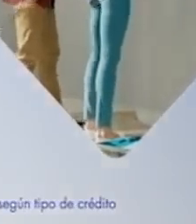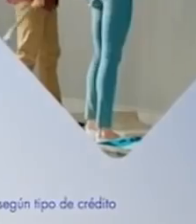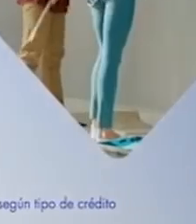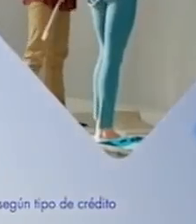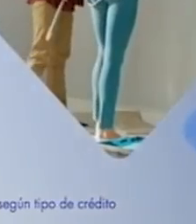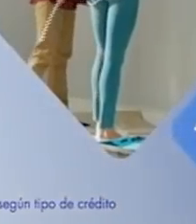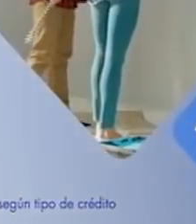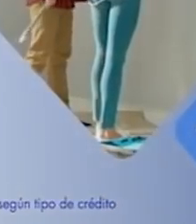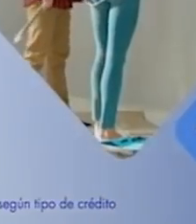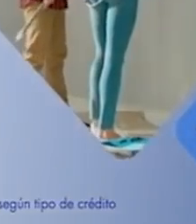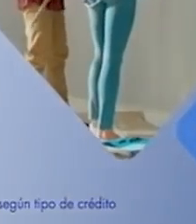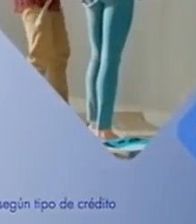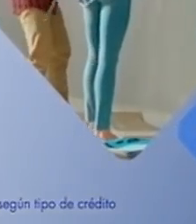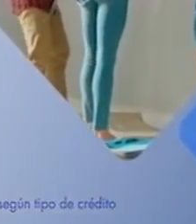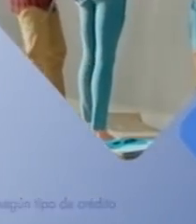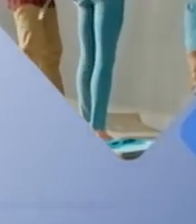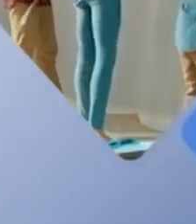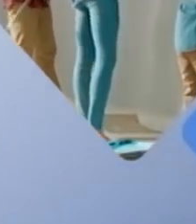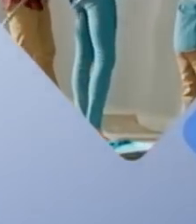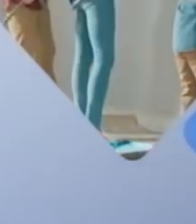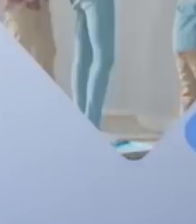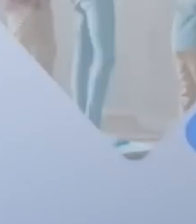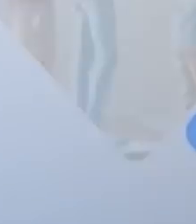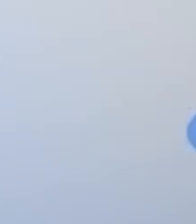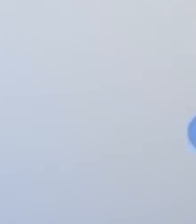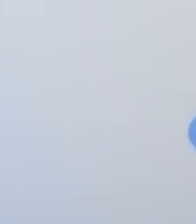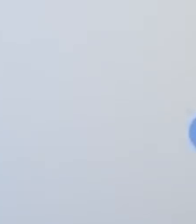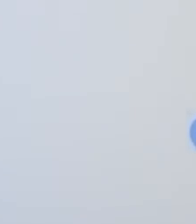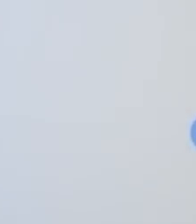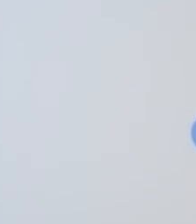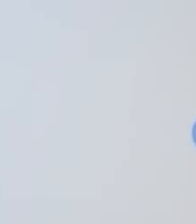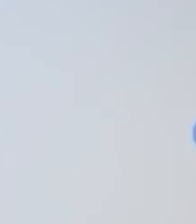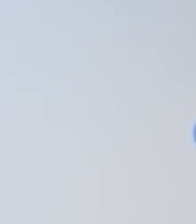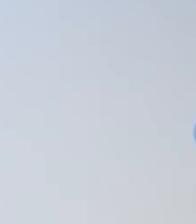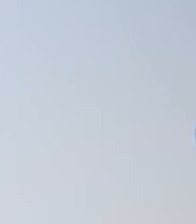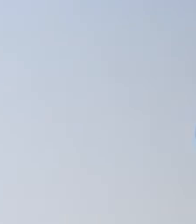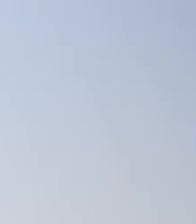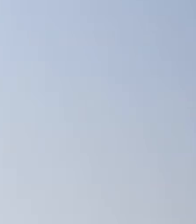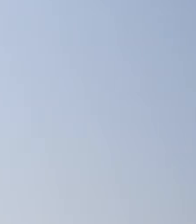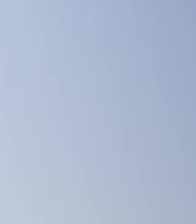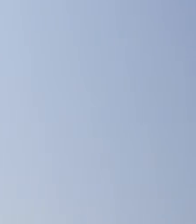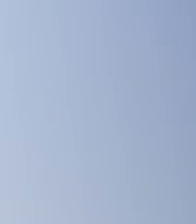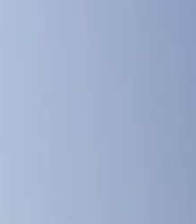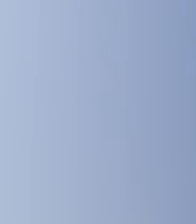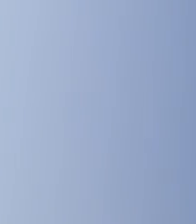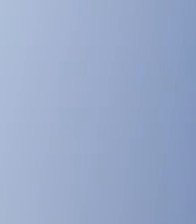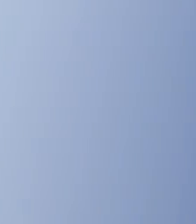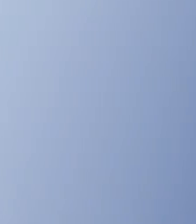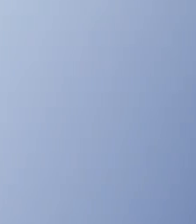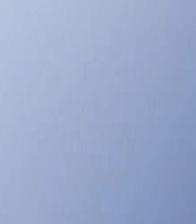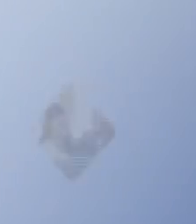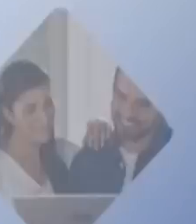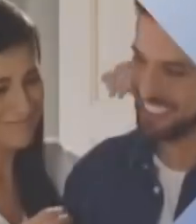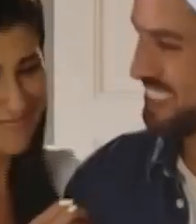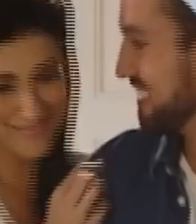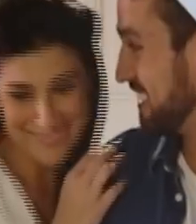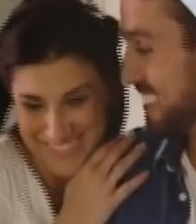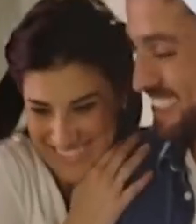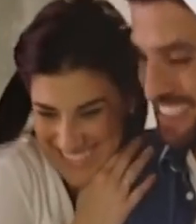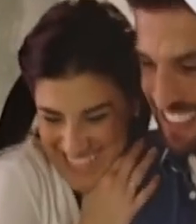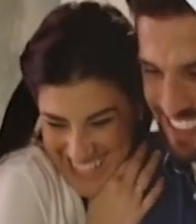un 90% de financiamiento. Solo complete el formulario en bancobcr.com o en la app BCR